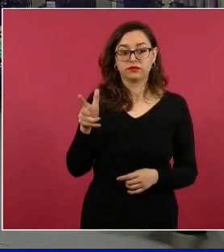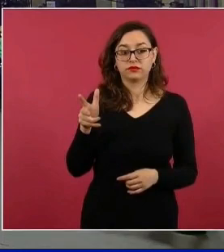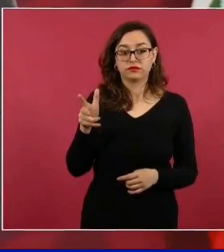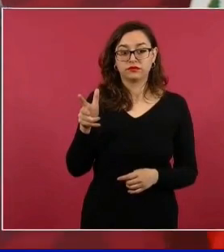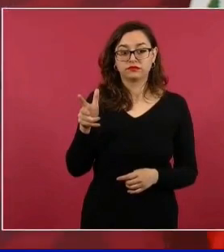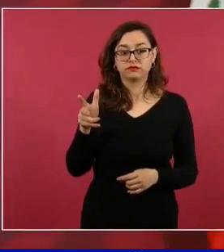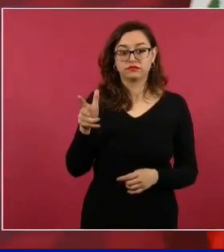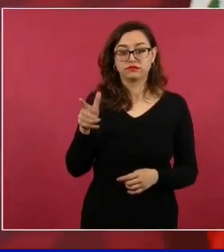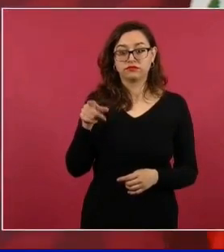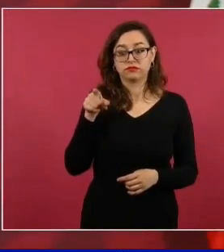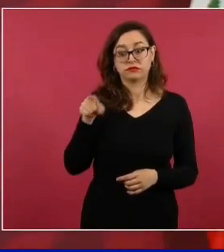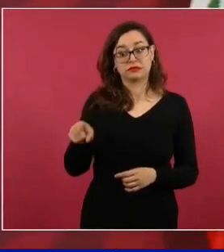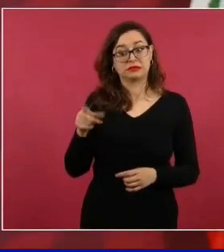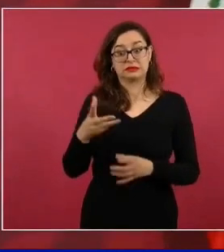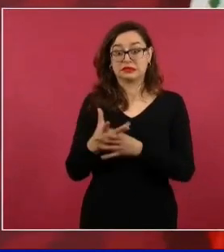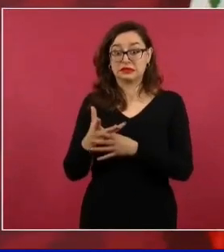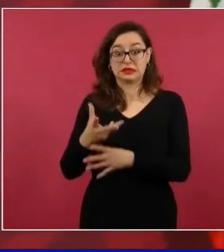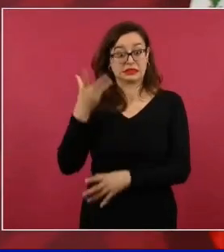va en retirada,